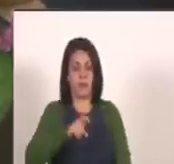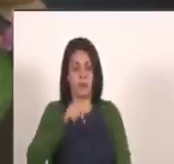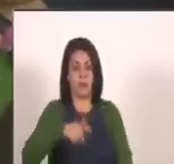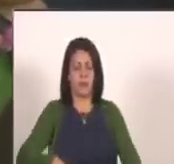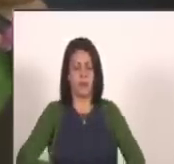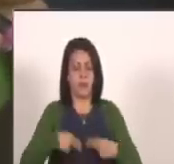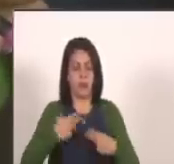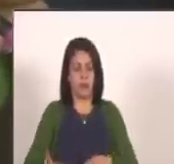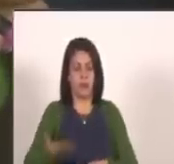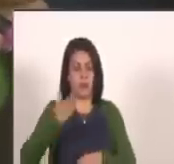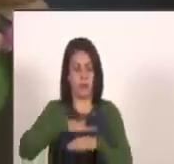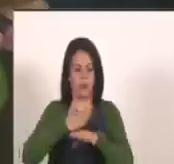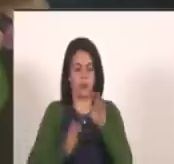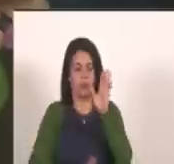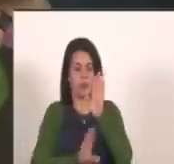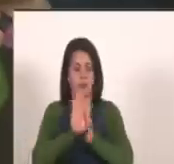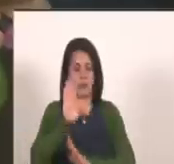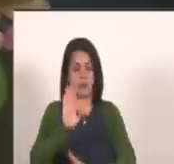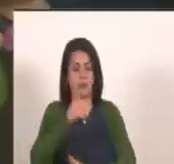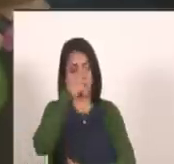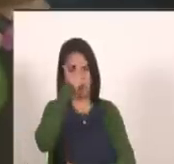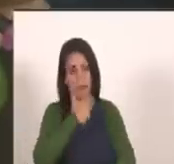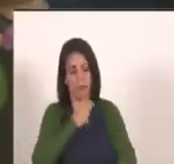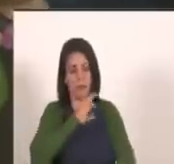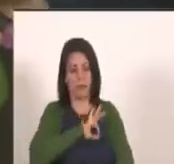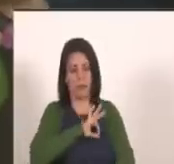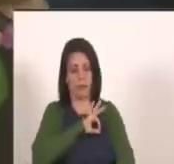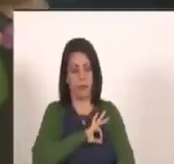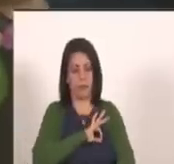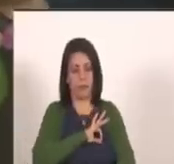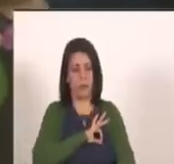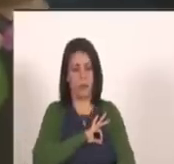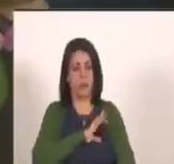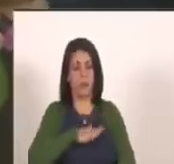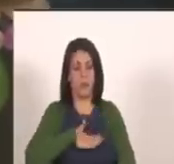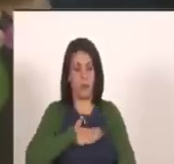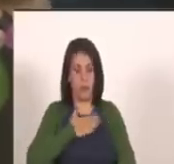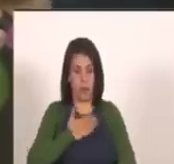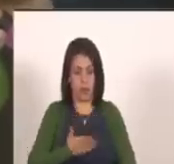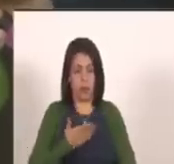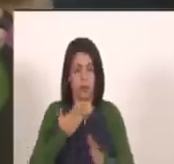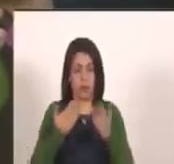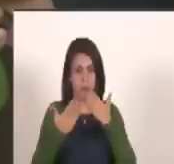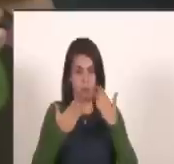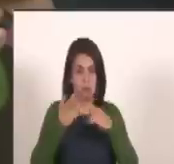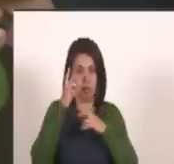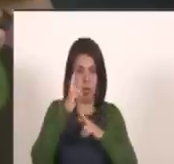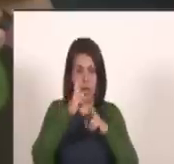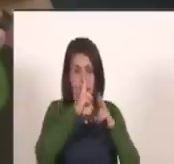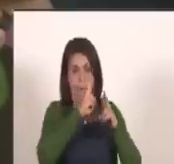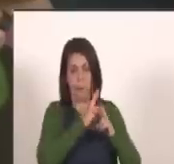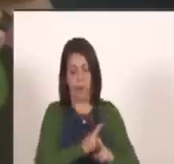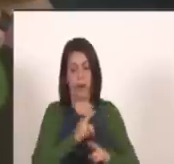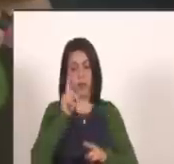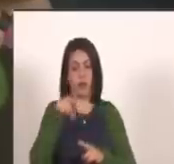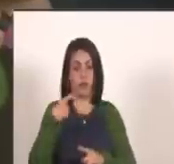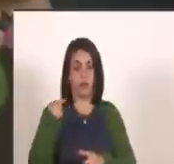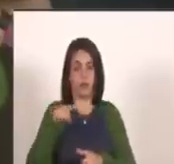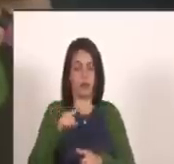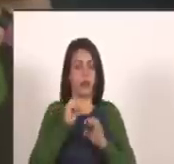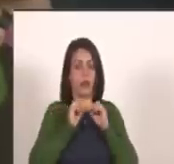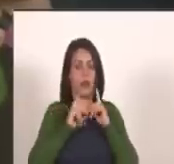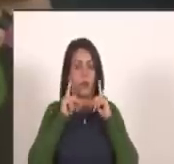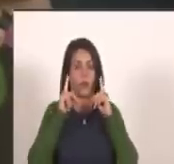necesidad humana fundamental para el desarrollo personal y social, donde podemos ser tratados y respetados, y donde